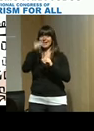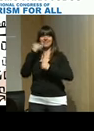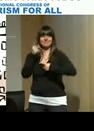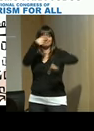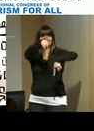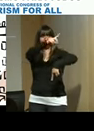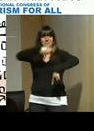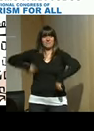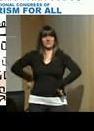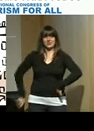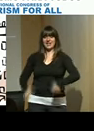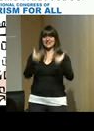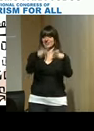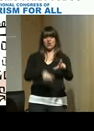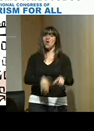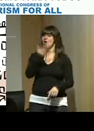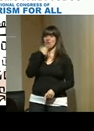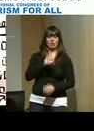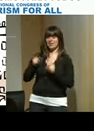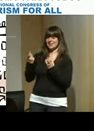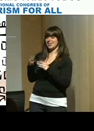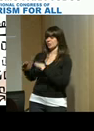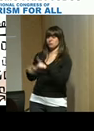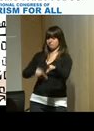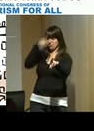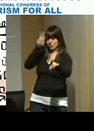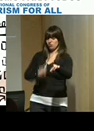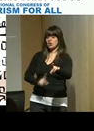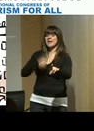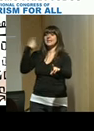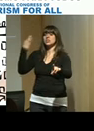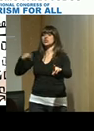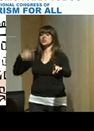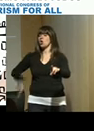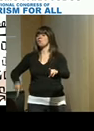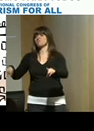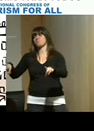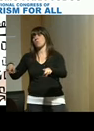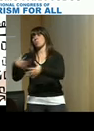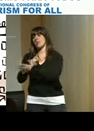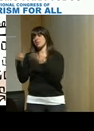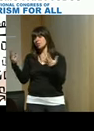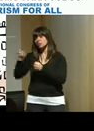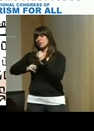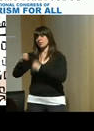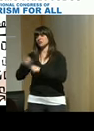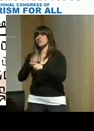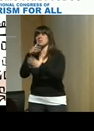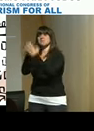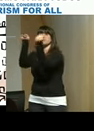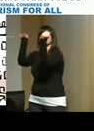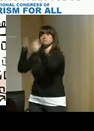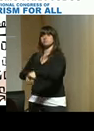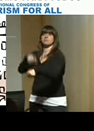los profesionales del sector no conocen mucho las necesidades de las personas con discapacidad, y solo un 18% y un 5% se ha entendido que el